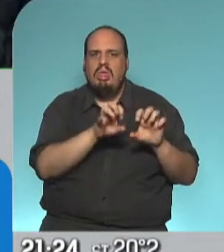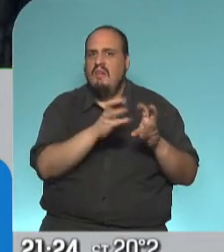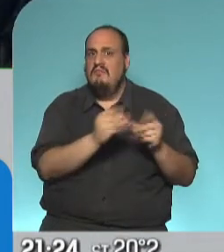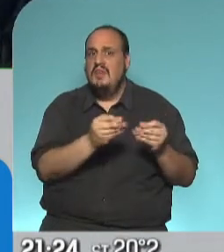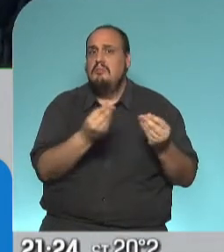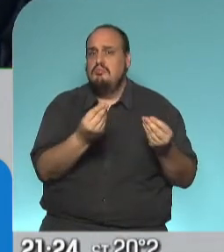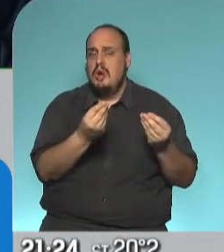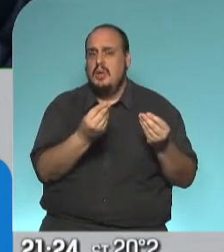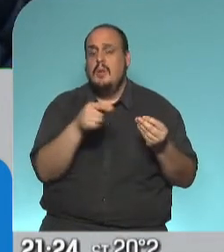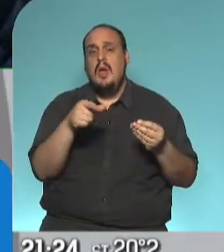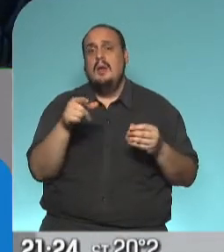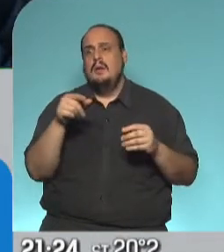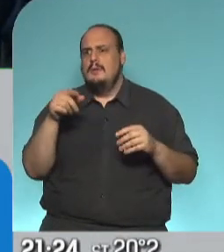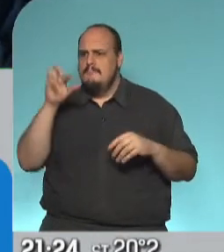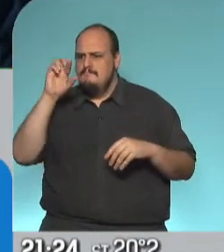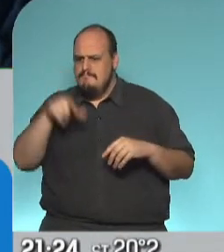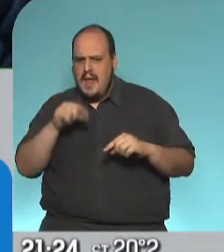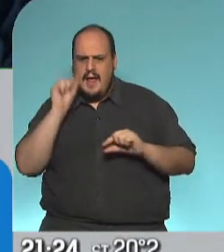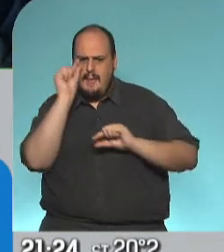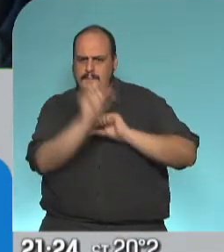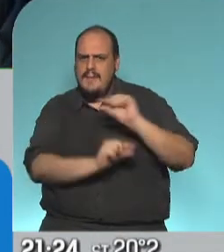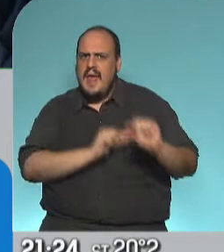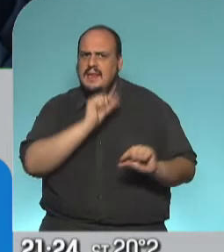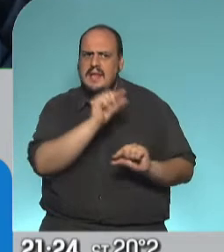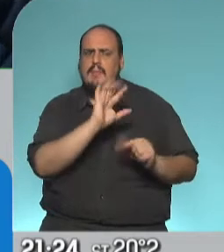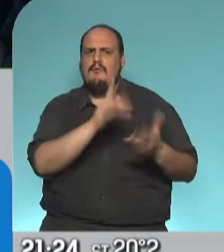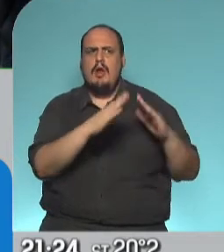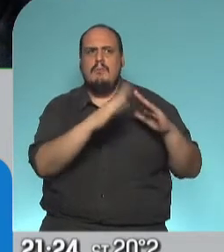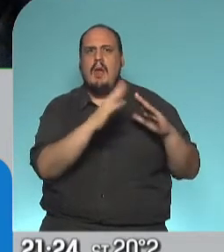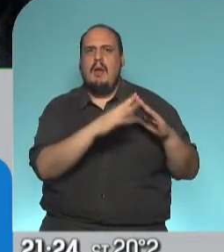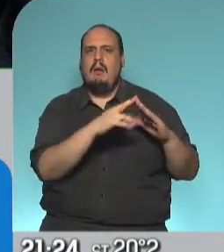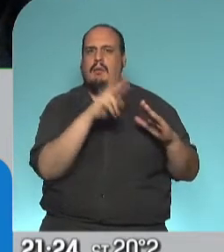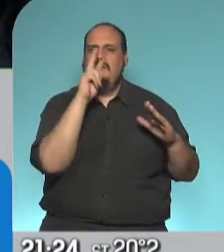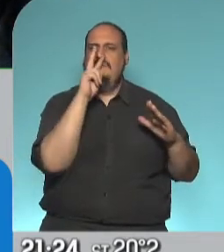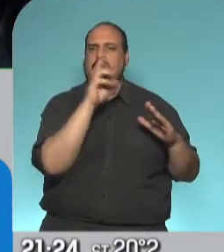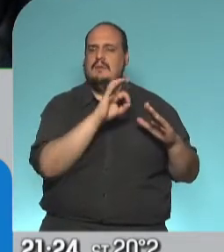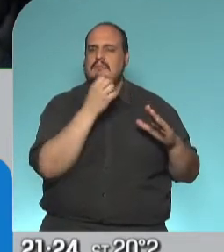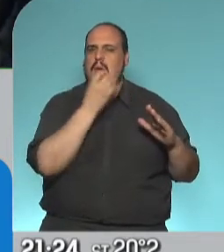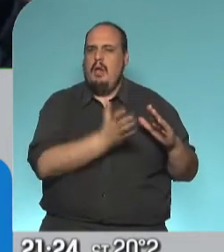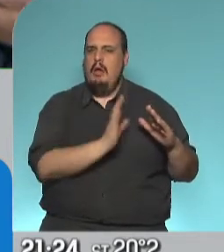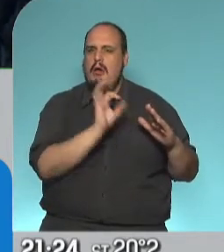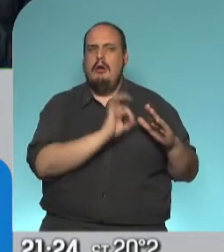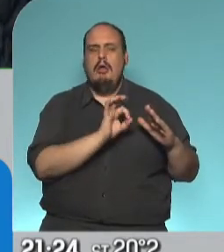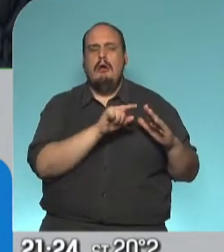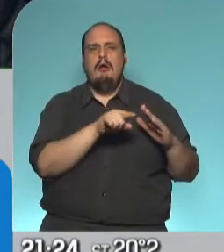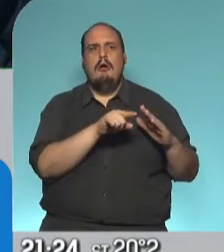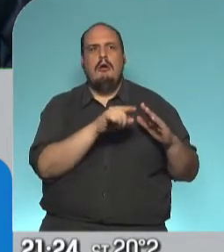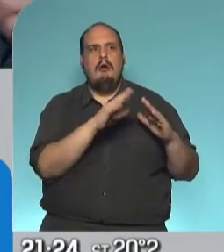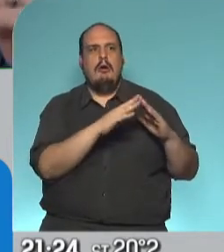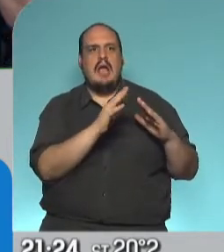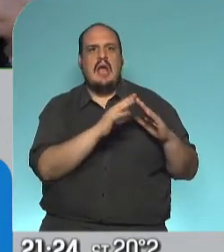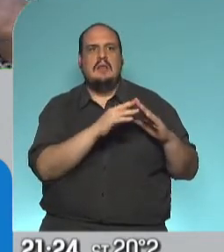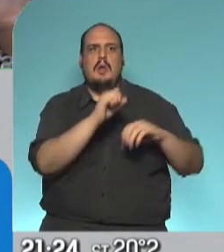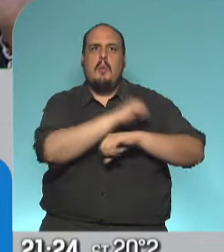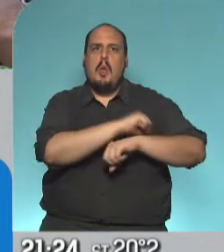hay un crédito que venga a atender el mejoramiento de una vivienda, el mejoramiento de las condiciones de hermeticidad,